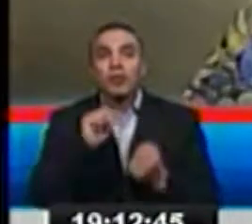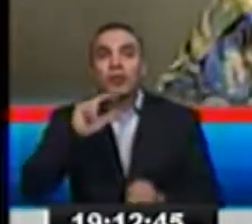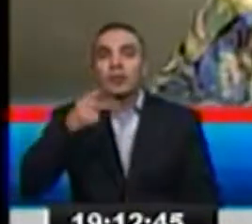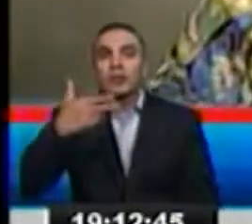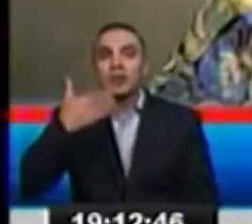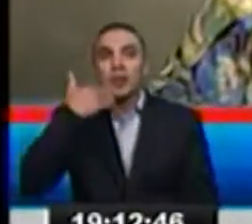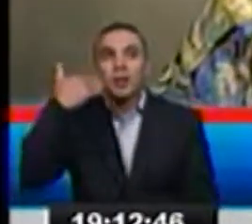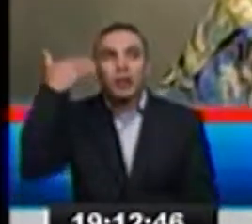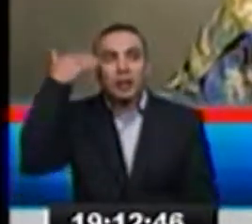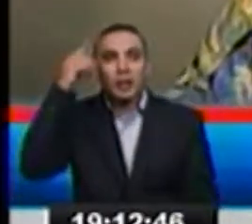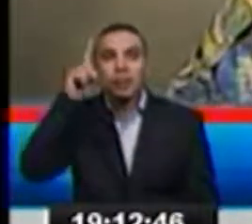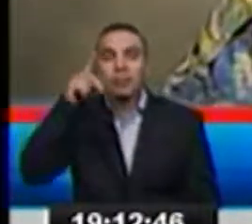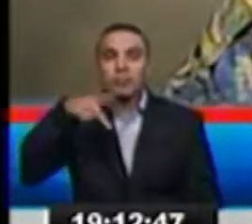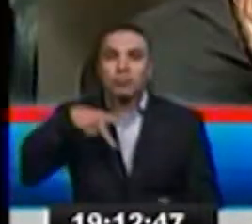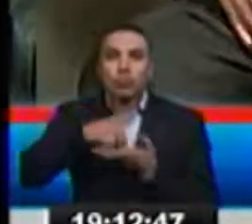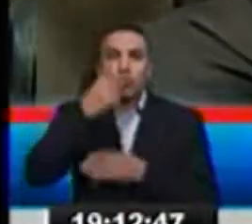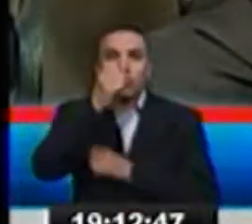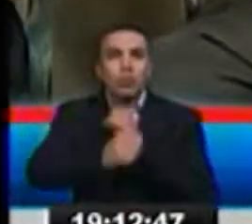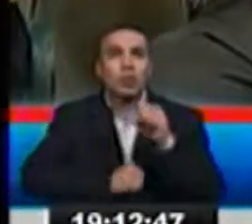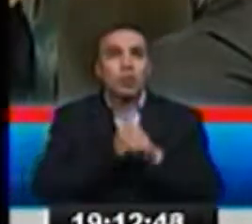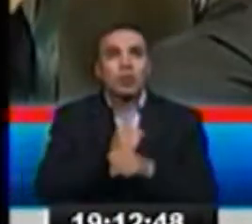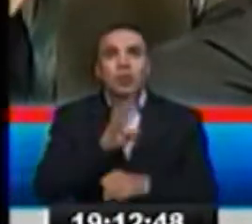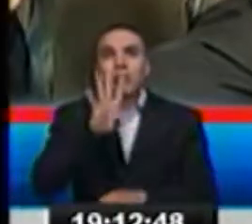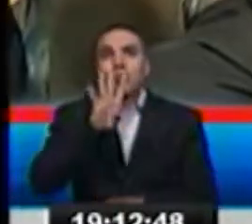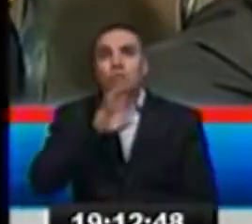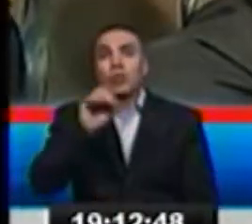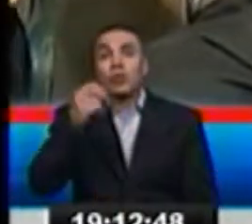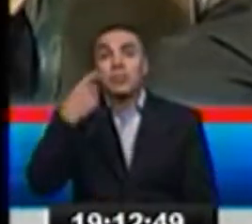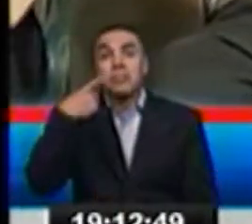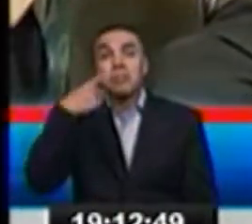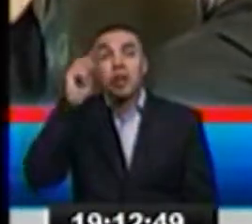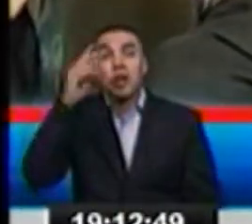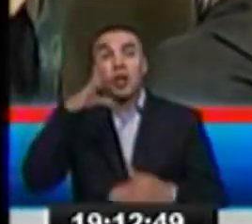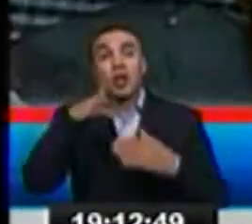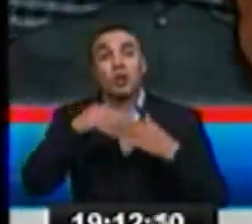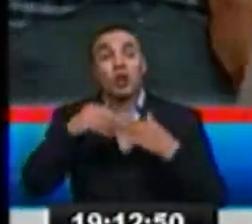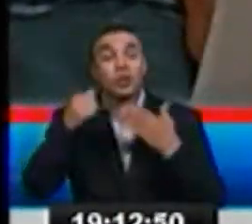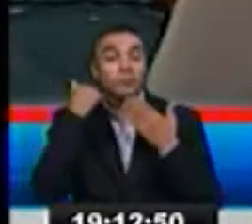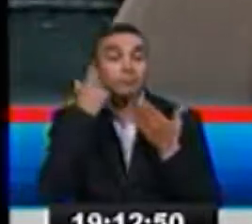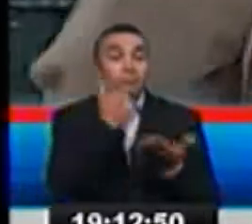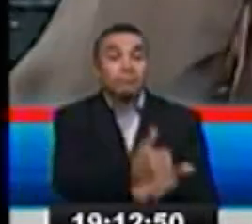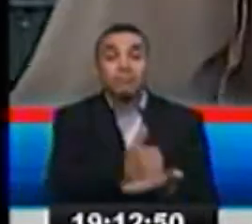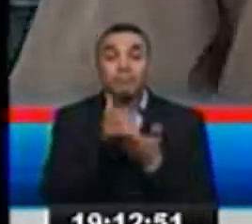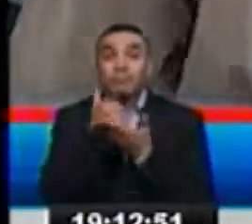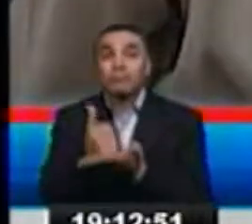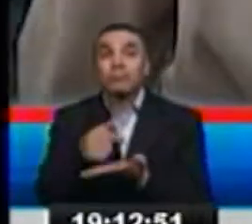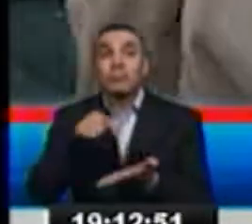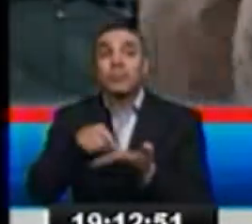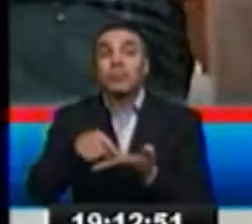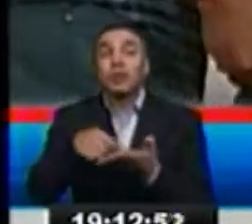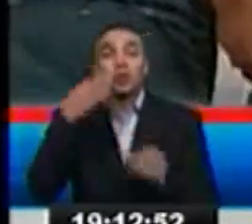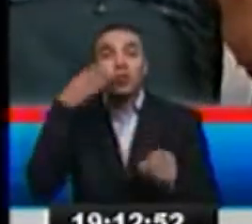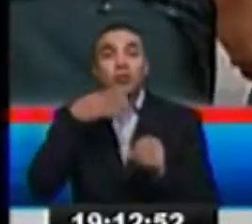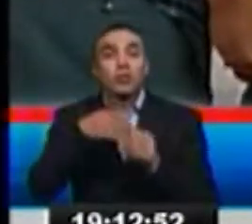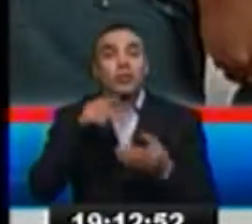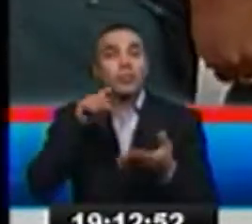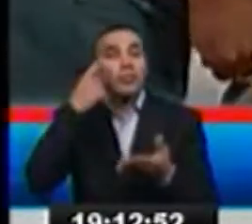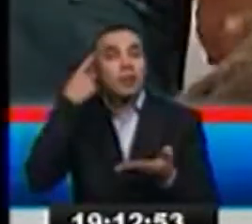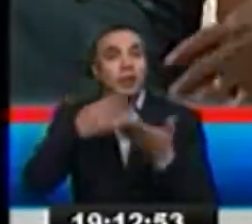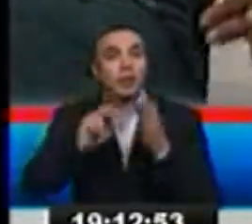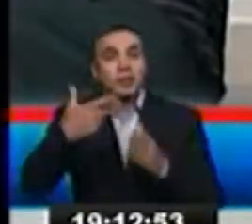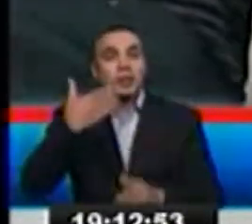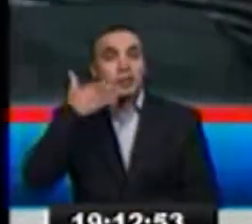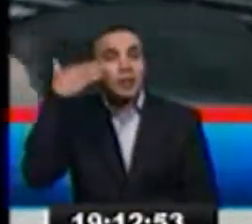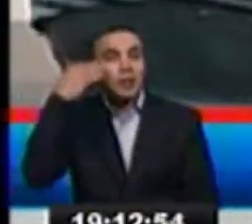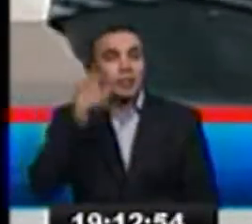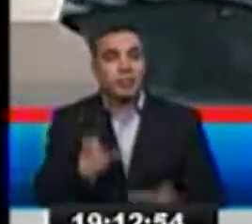mayores. Una inversión anual de más de 400 millones de dólares posee la misión Mis Mejores Años. Con esos